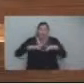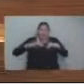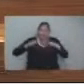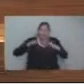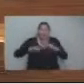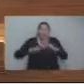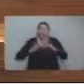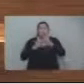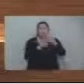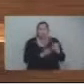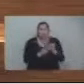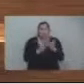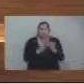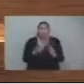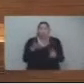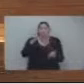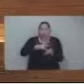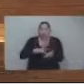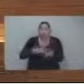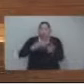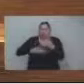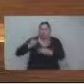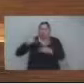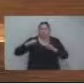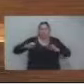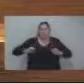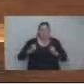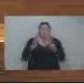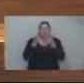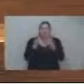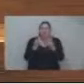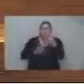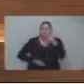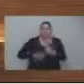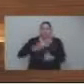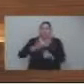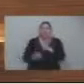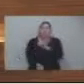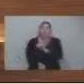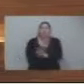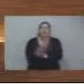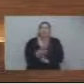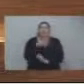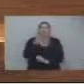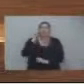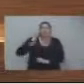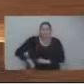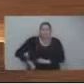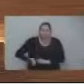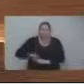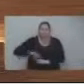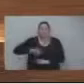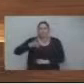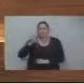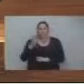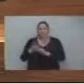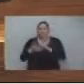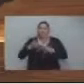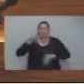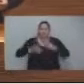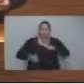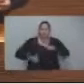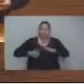conformado históricamente y que tiene que ver su conformación con las sentencias, con la jurisprudencia del Tribunal Constitucional y con